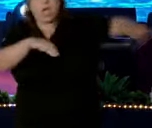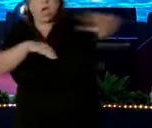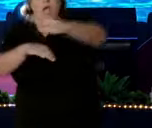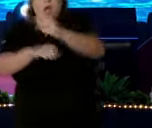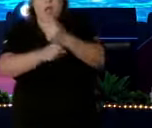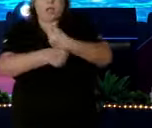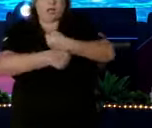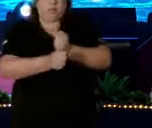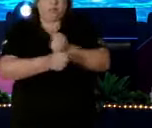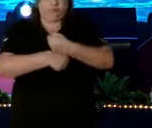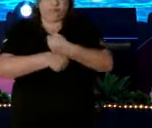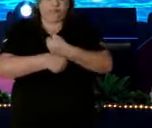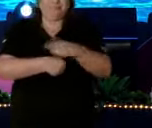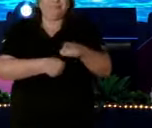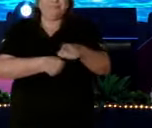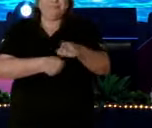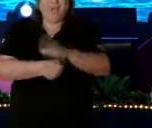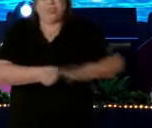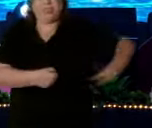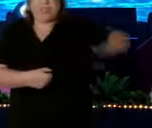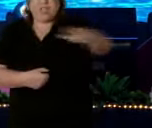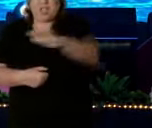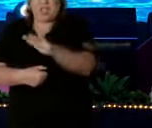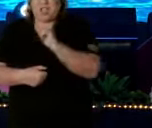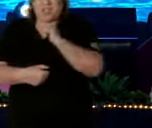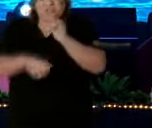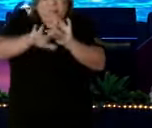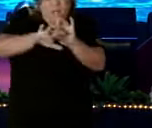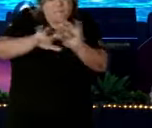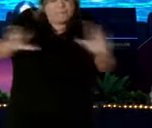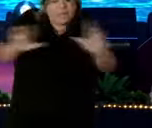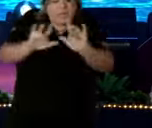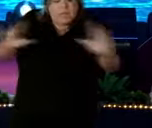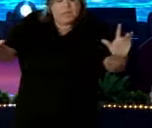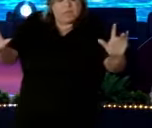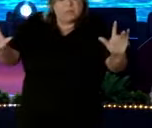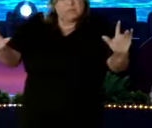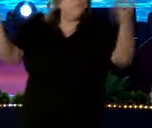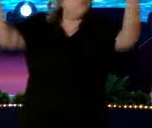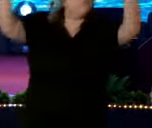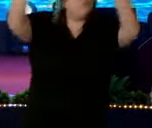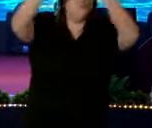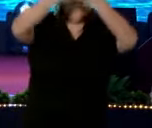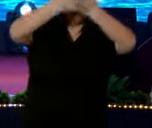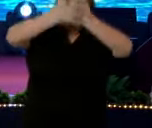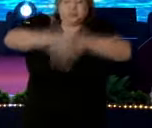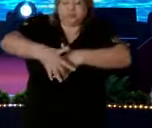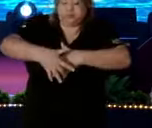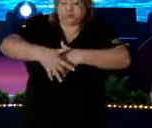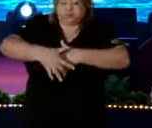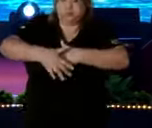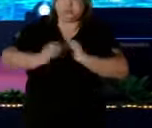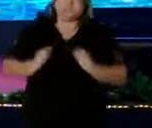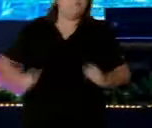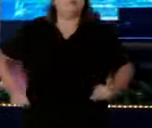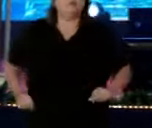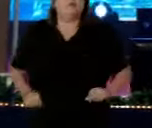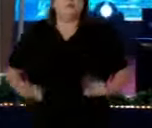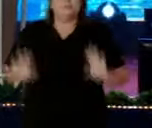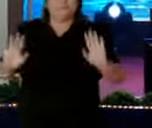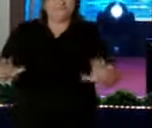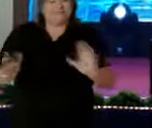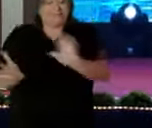tierra estaba desordenada, estaba vacía y las tinieblas estaban sobre la faz del abismo. Vea el caos